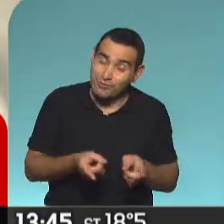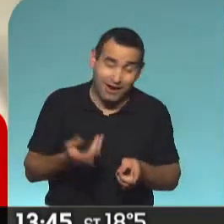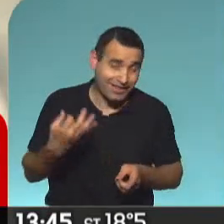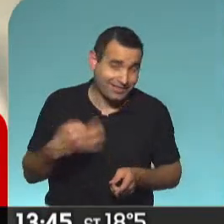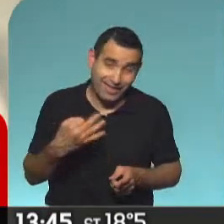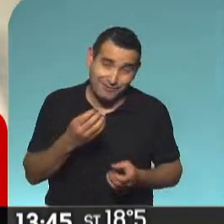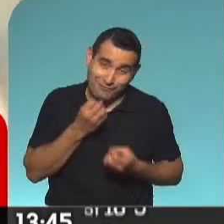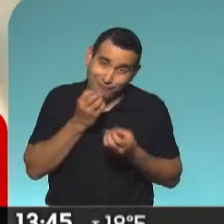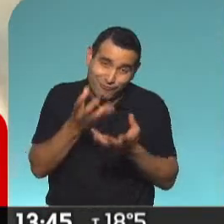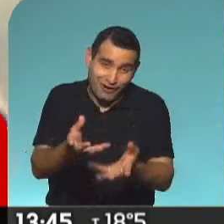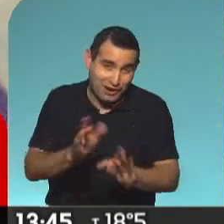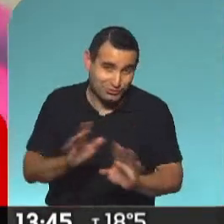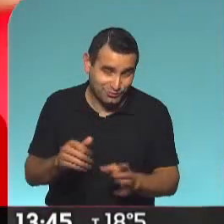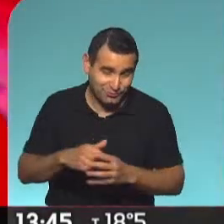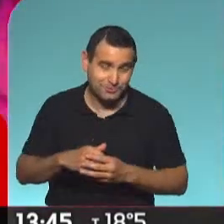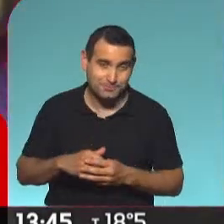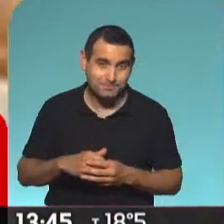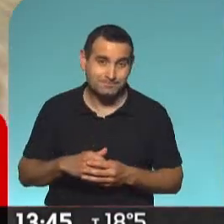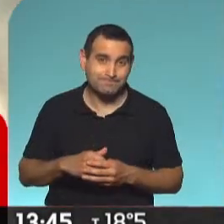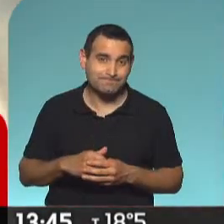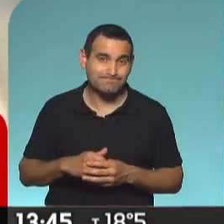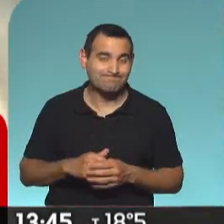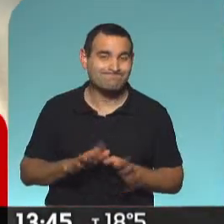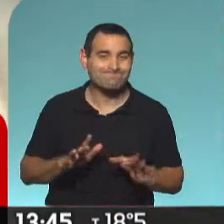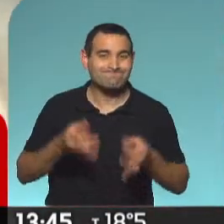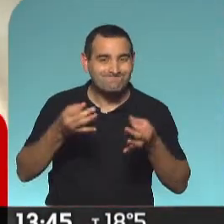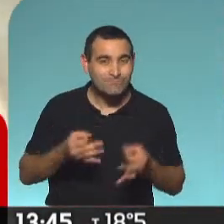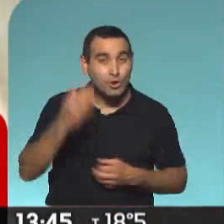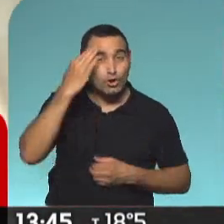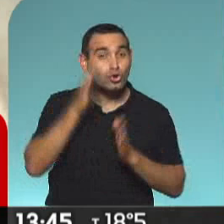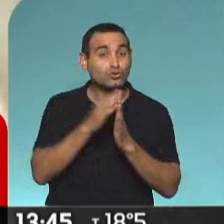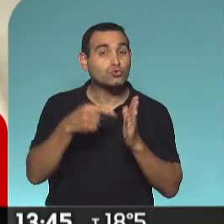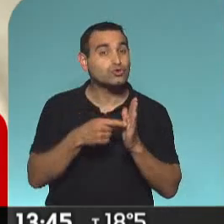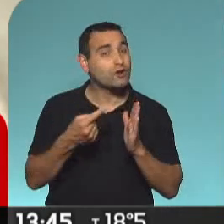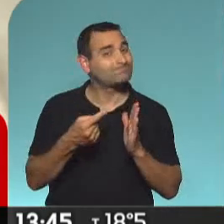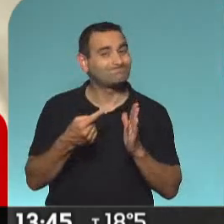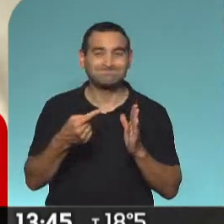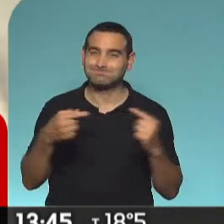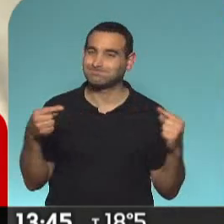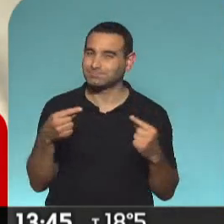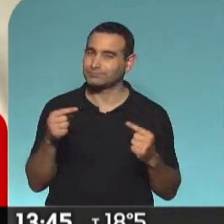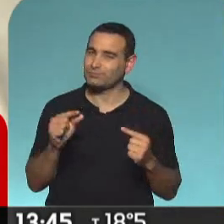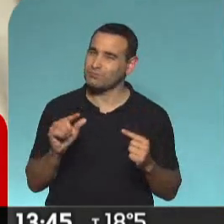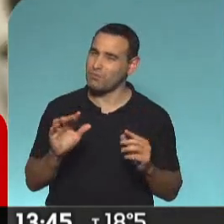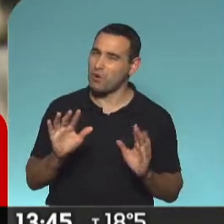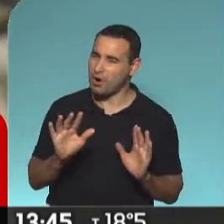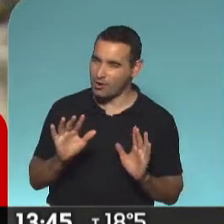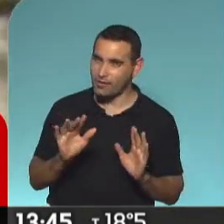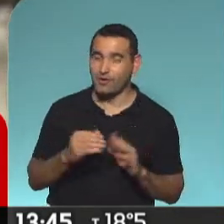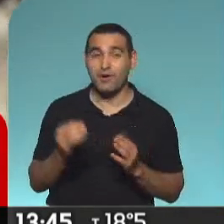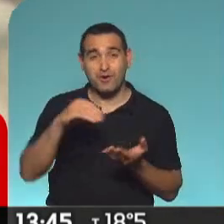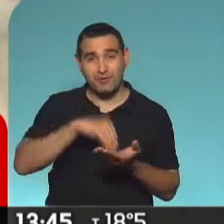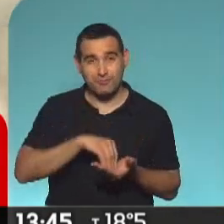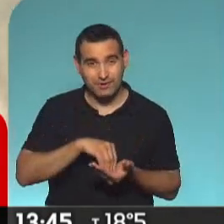toda honestidad intelectual que no es lo que la Constitución quiso hacer, ni tampoco la delegación